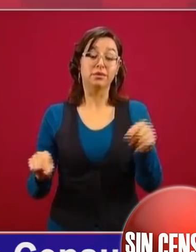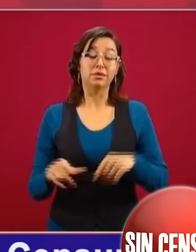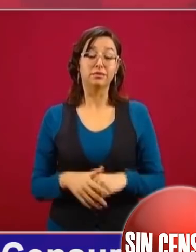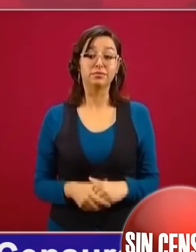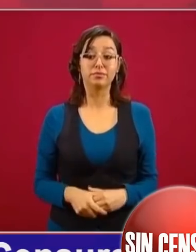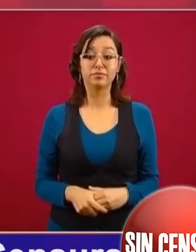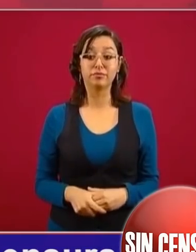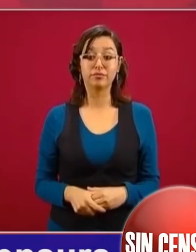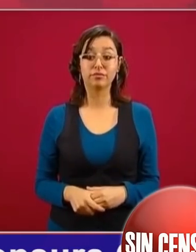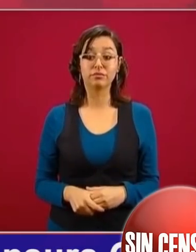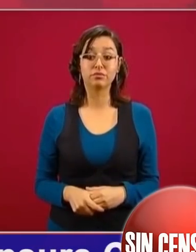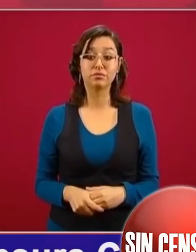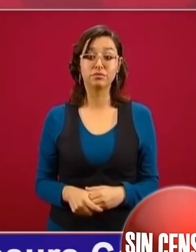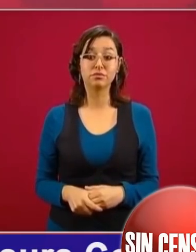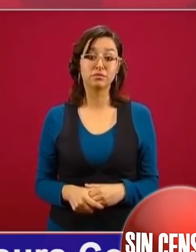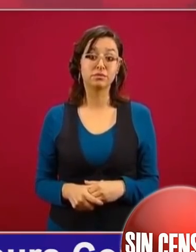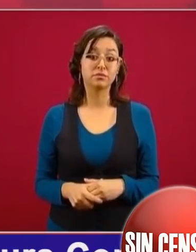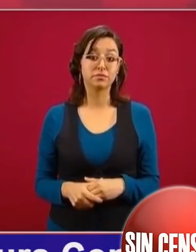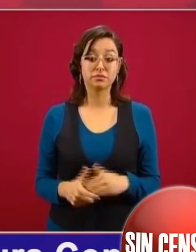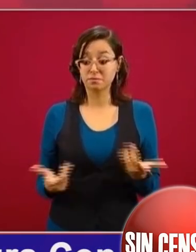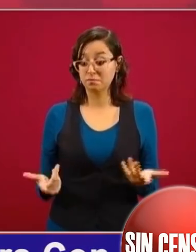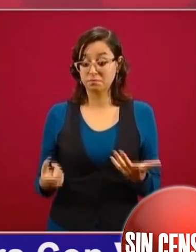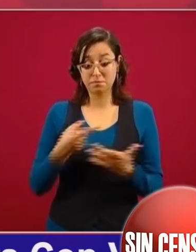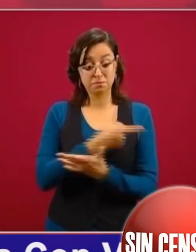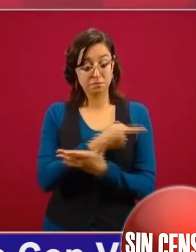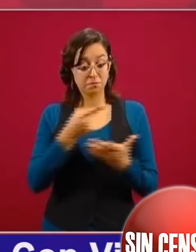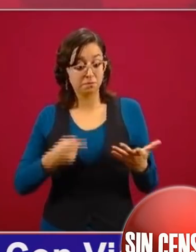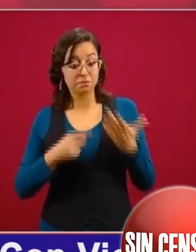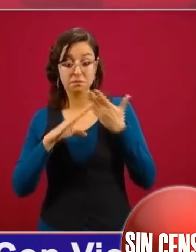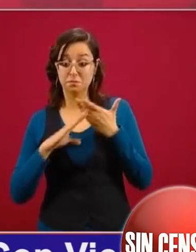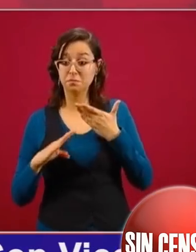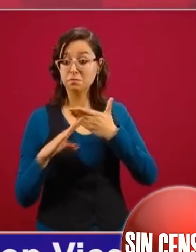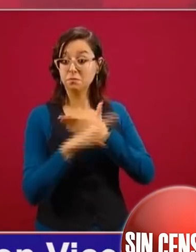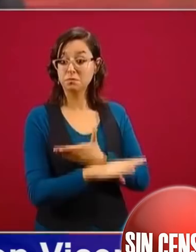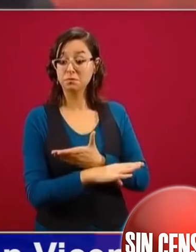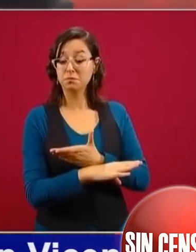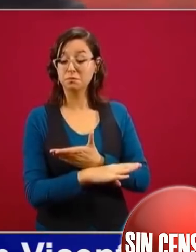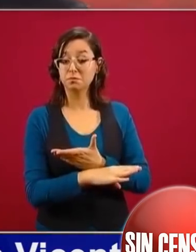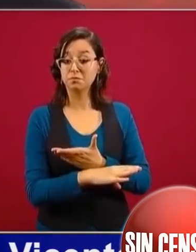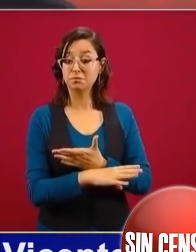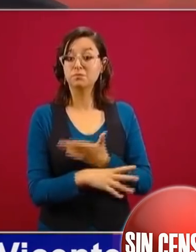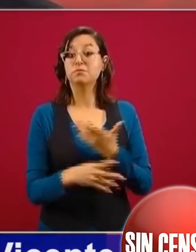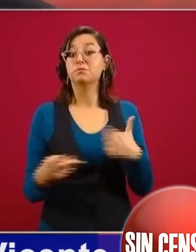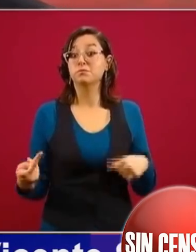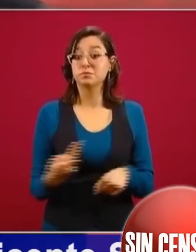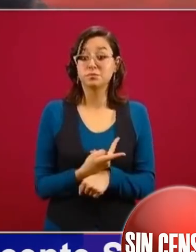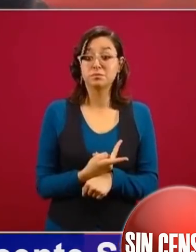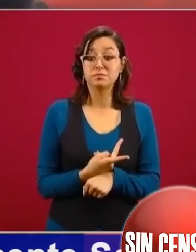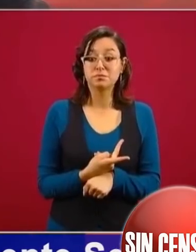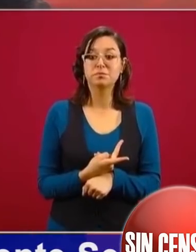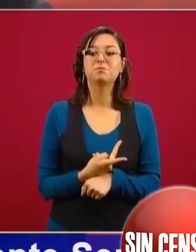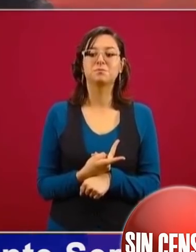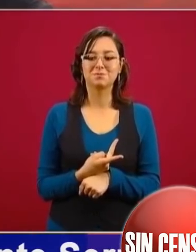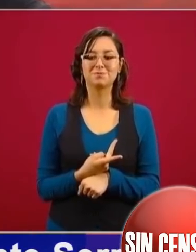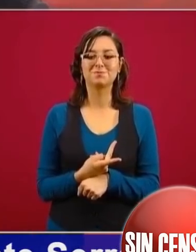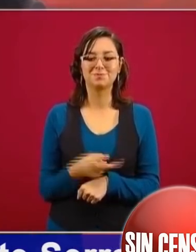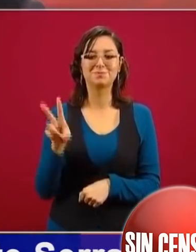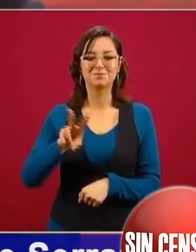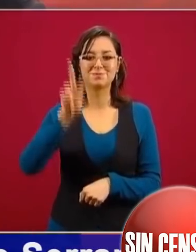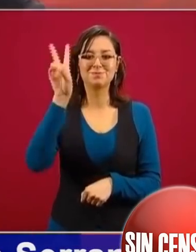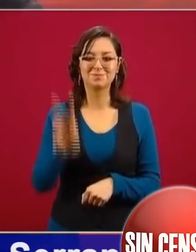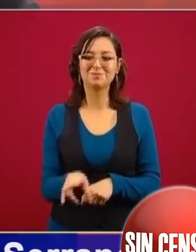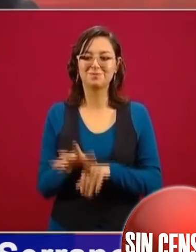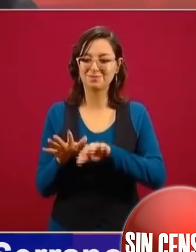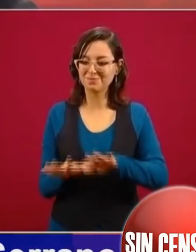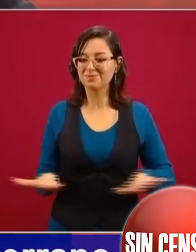Todo eso se traduce en que hay un cambio, un verdadero Estado de